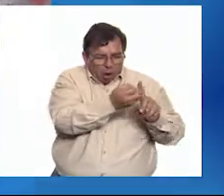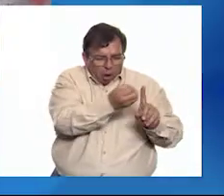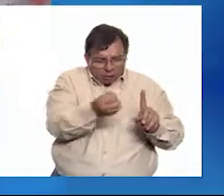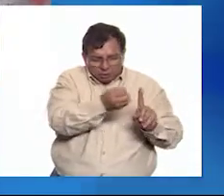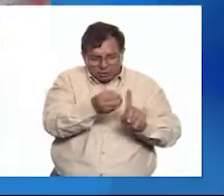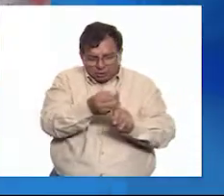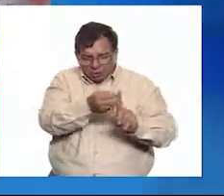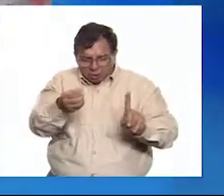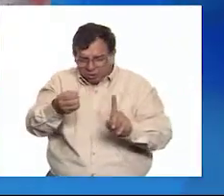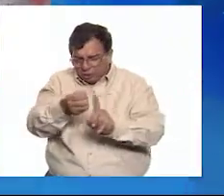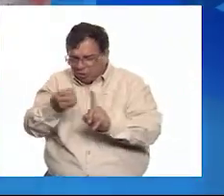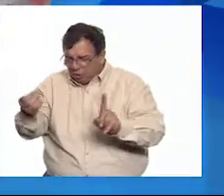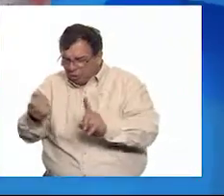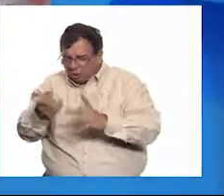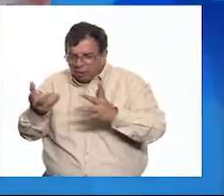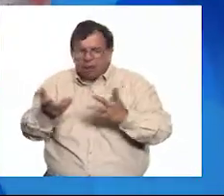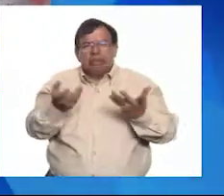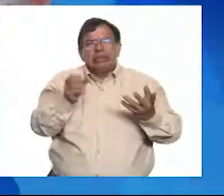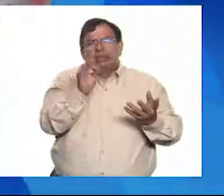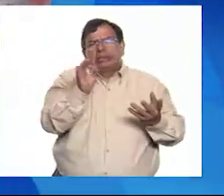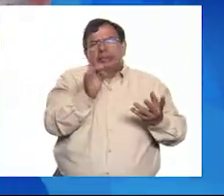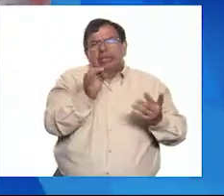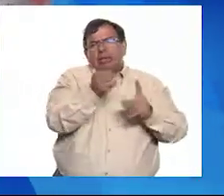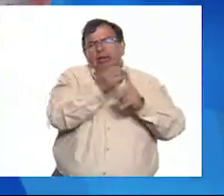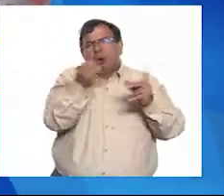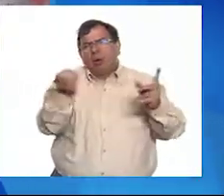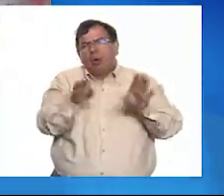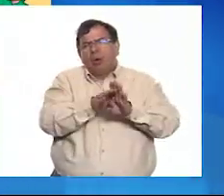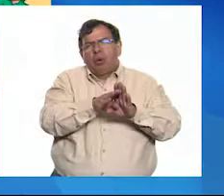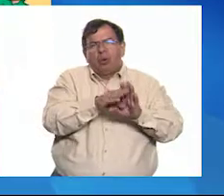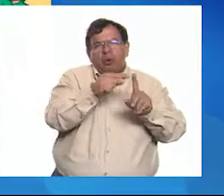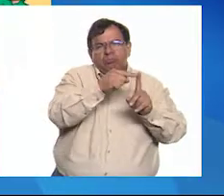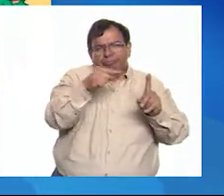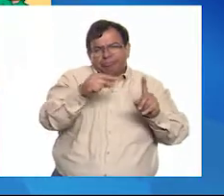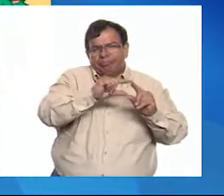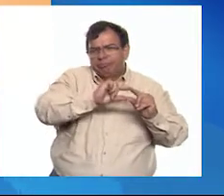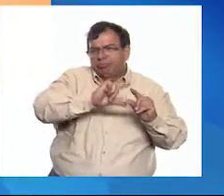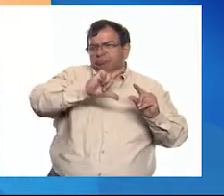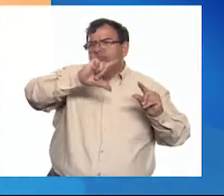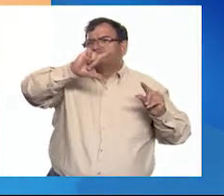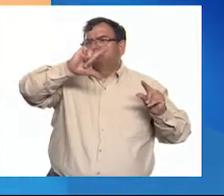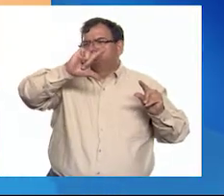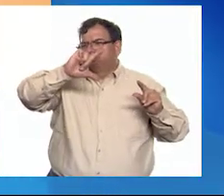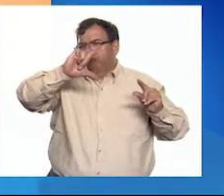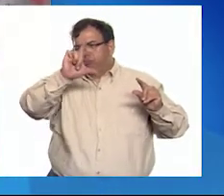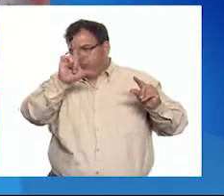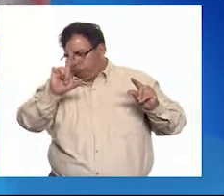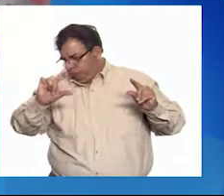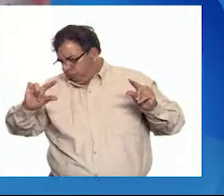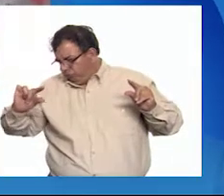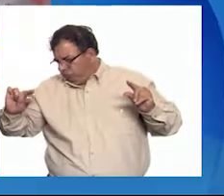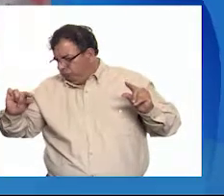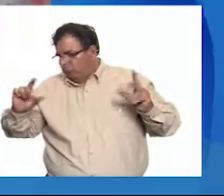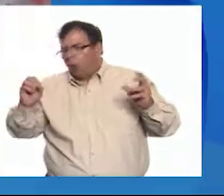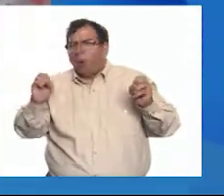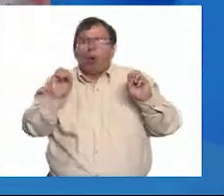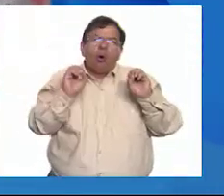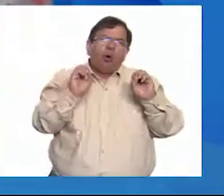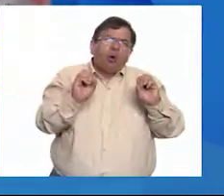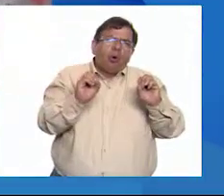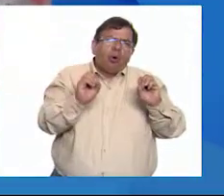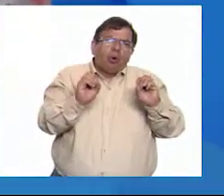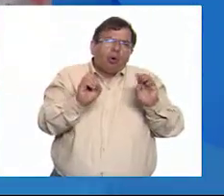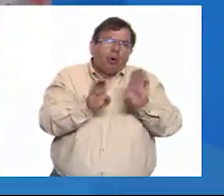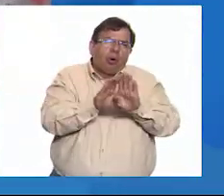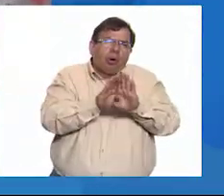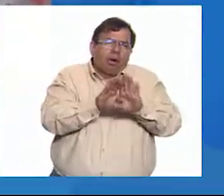relación. Puede ser de orden, lineal, creciente o decreciente, o establecida por